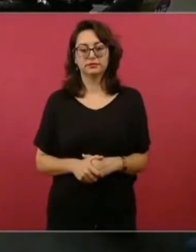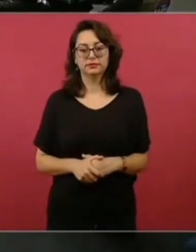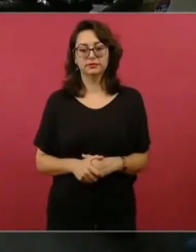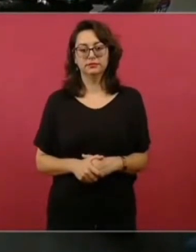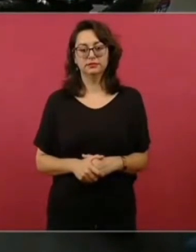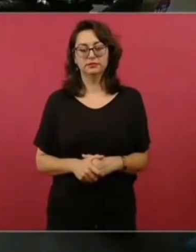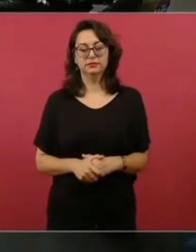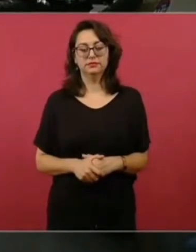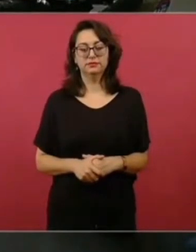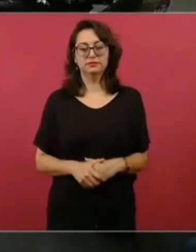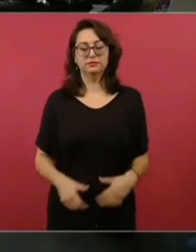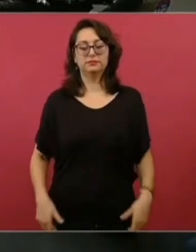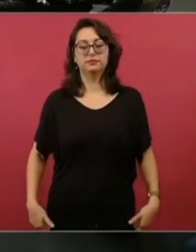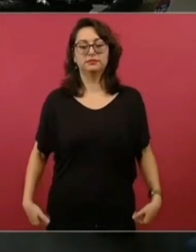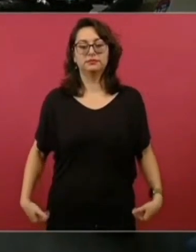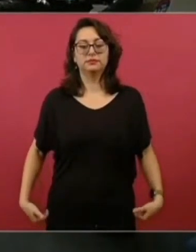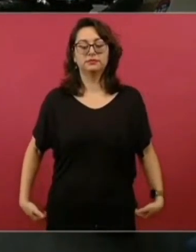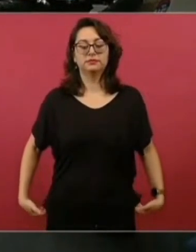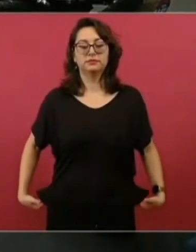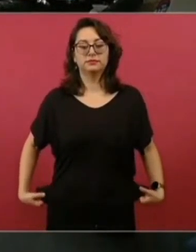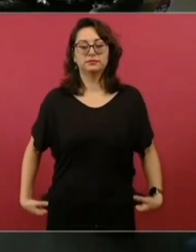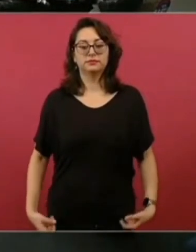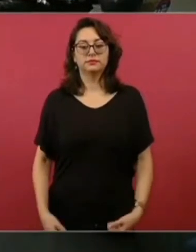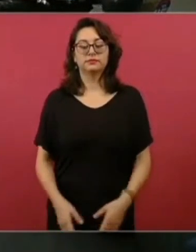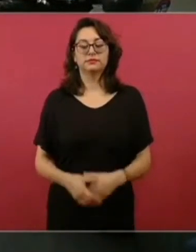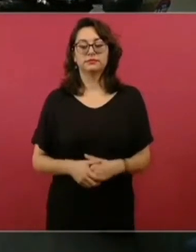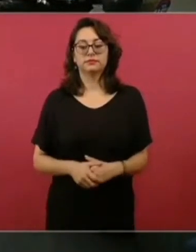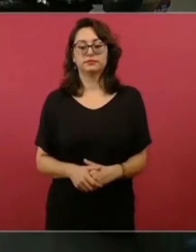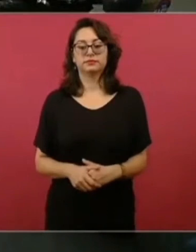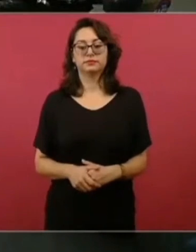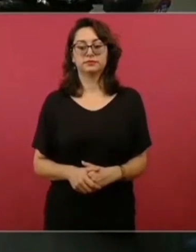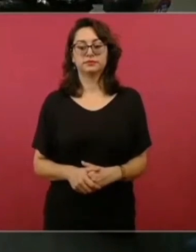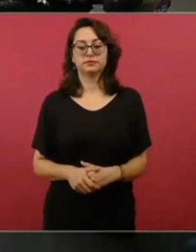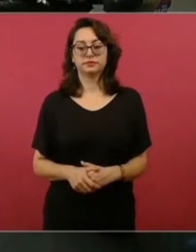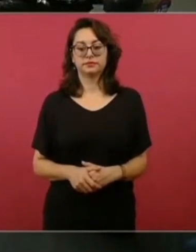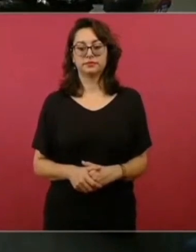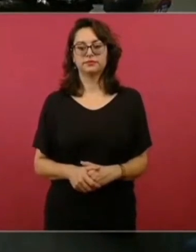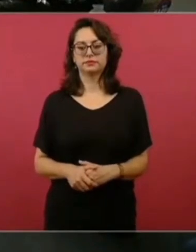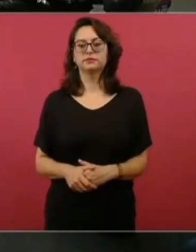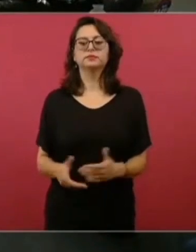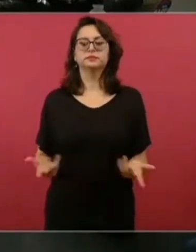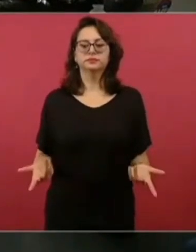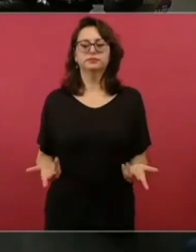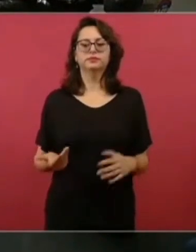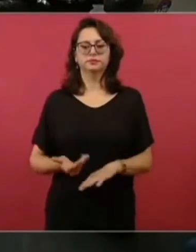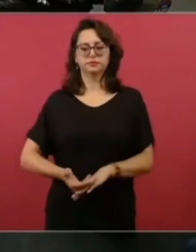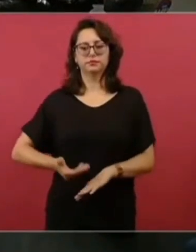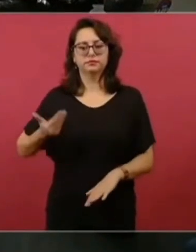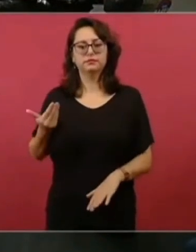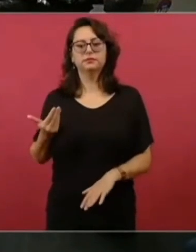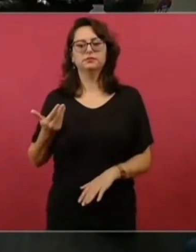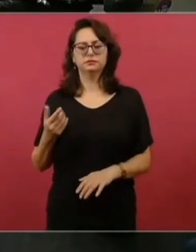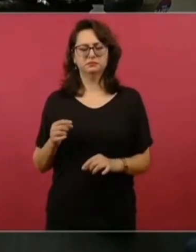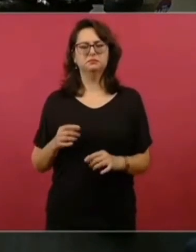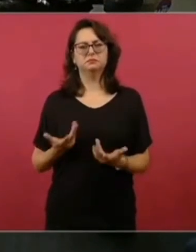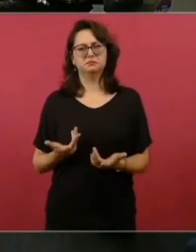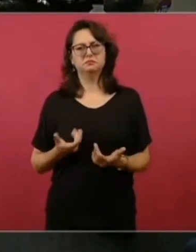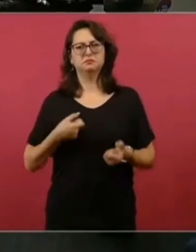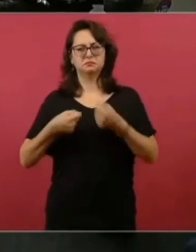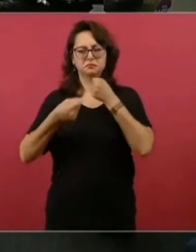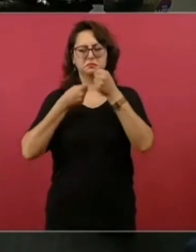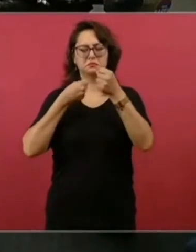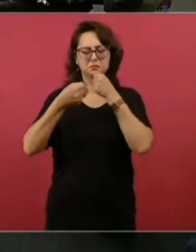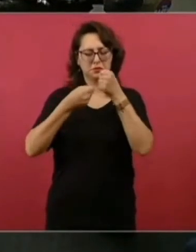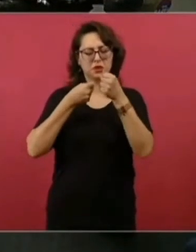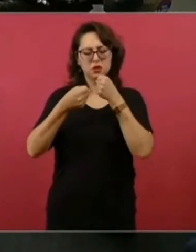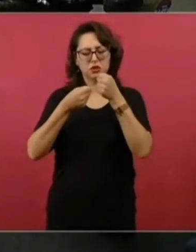Entonces, por circunstancias, hubo un tiempo que abrió espacios, había denuncias,